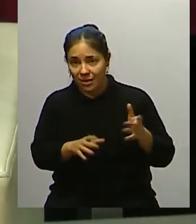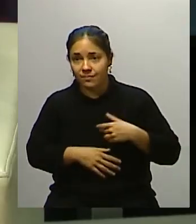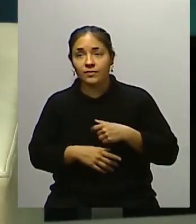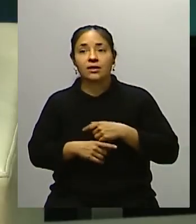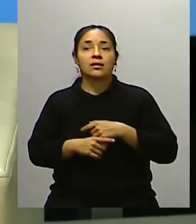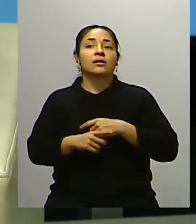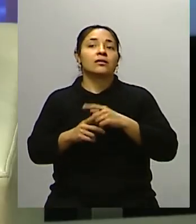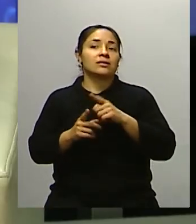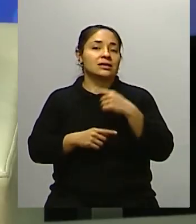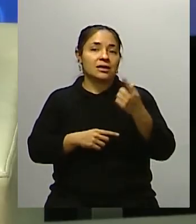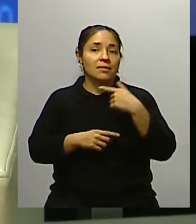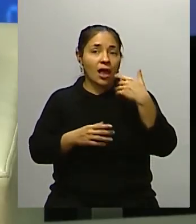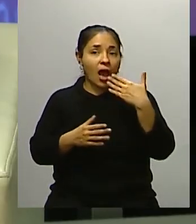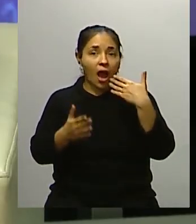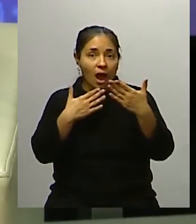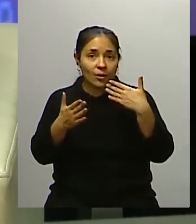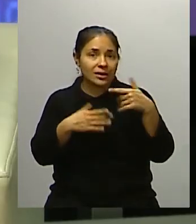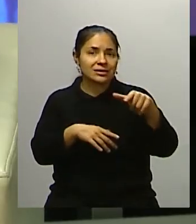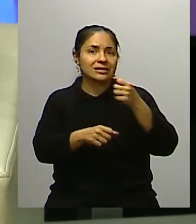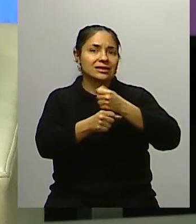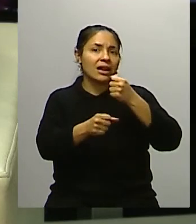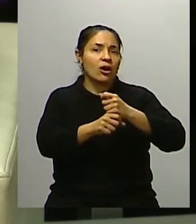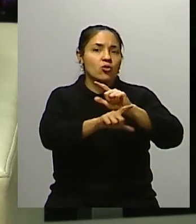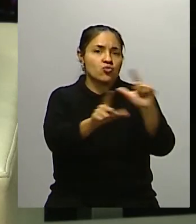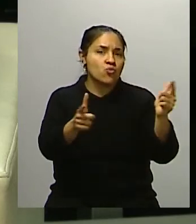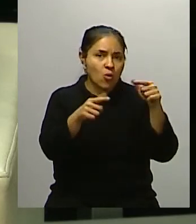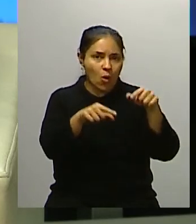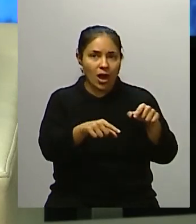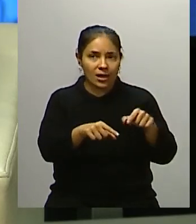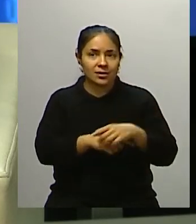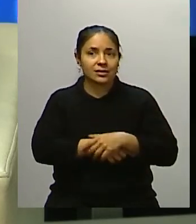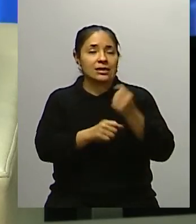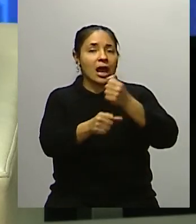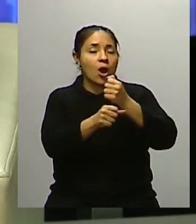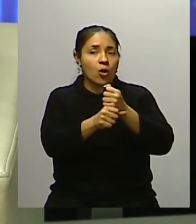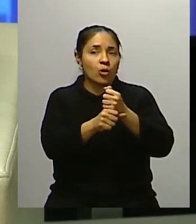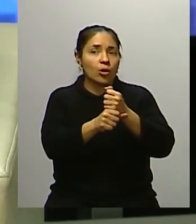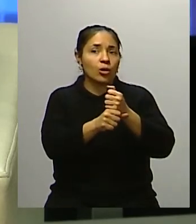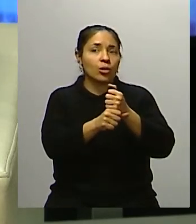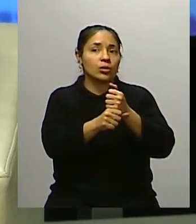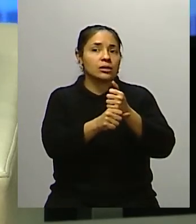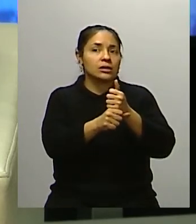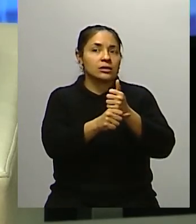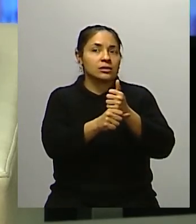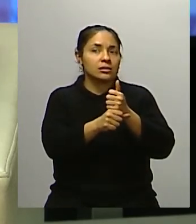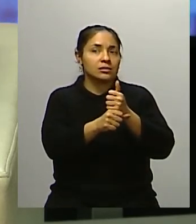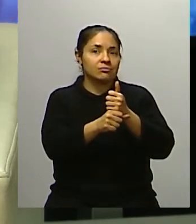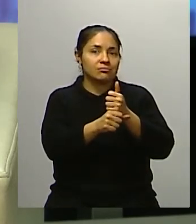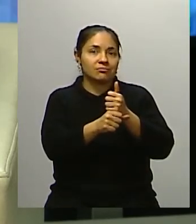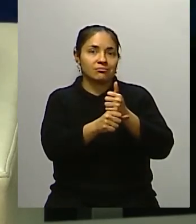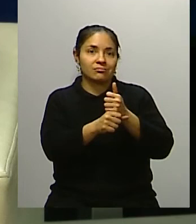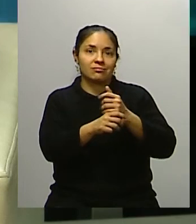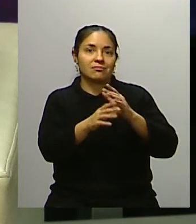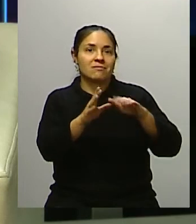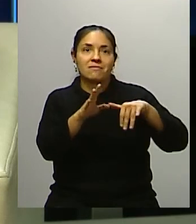hablando actualmente en este programa es desempleo. El desempleo es la parte más funcional, lo que le es más funcional al